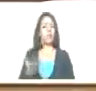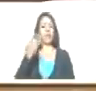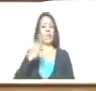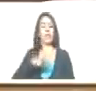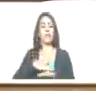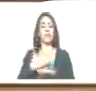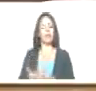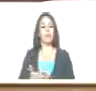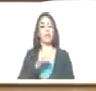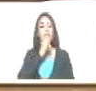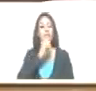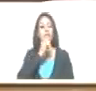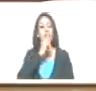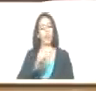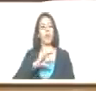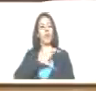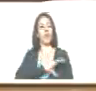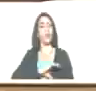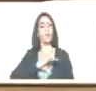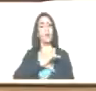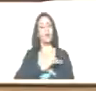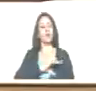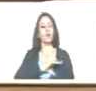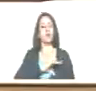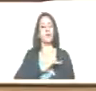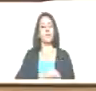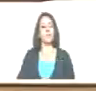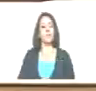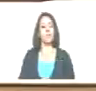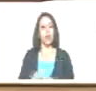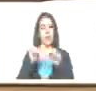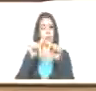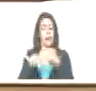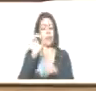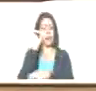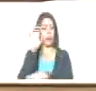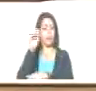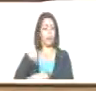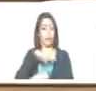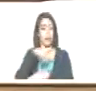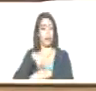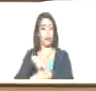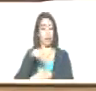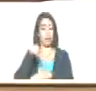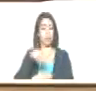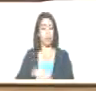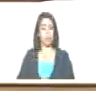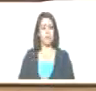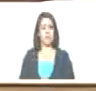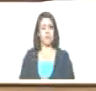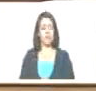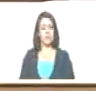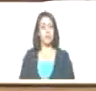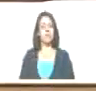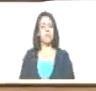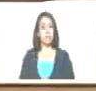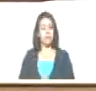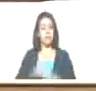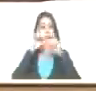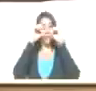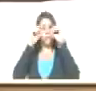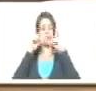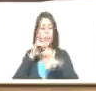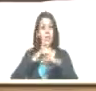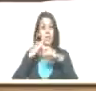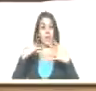informe de la comisión de esta Asamblea Nacional que determinó los graves hechos de corrupción